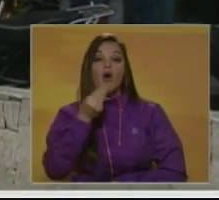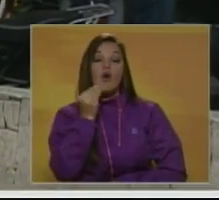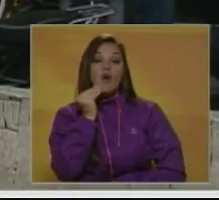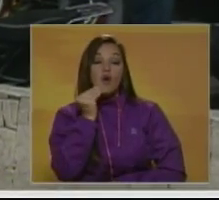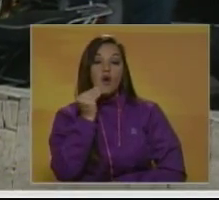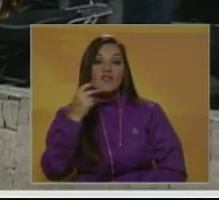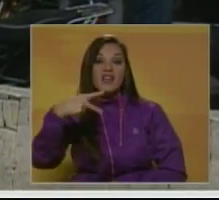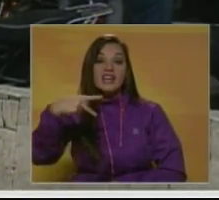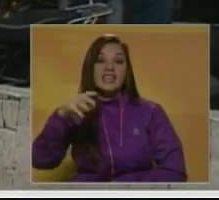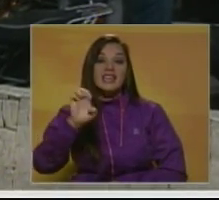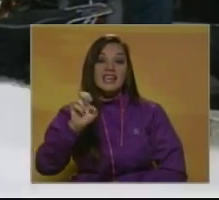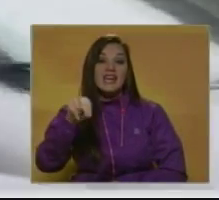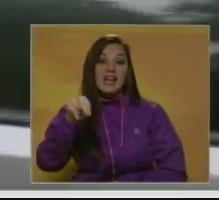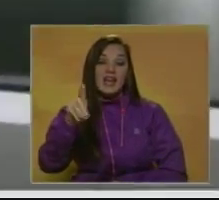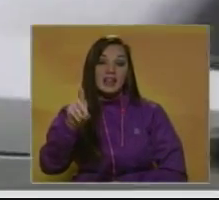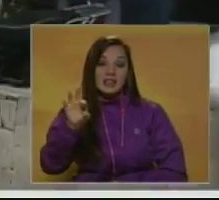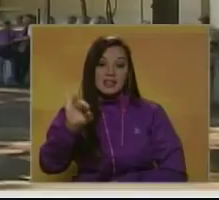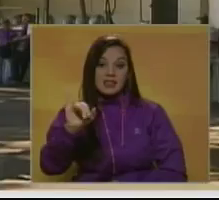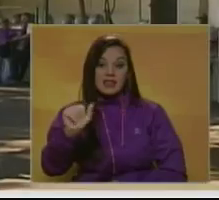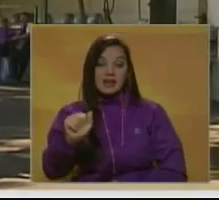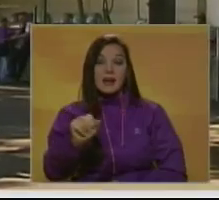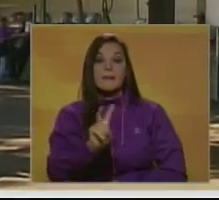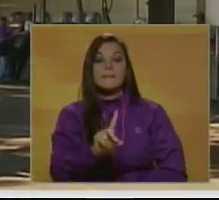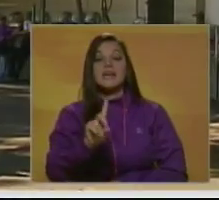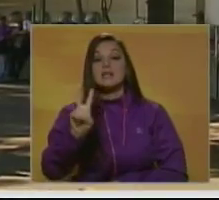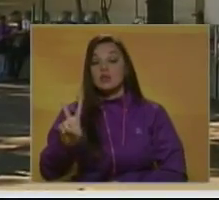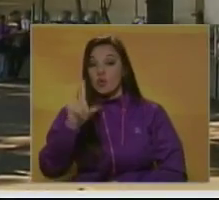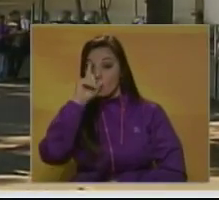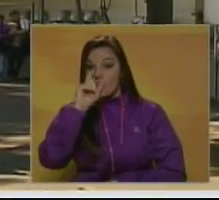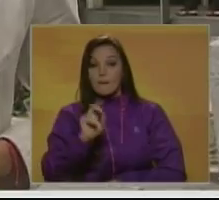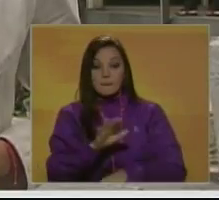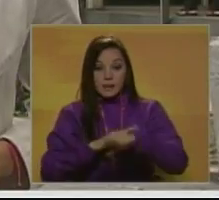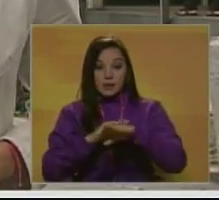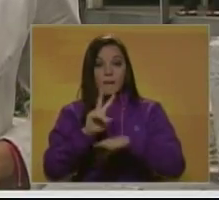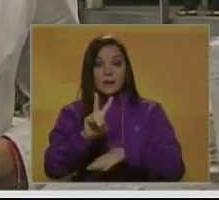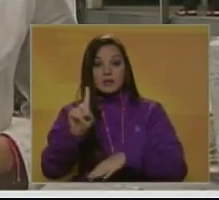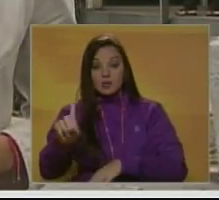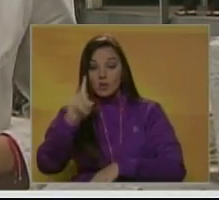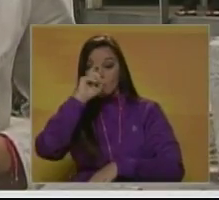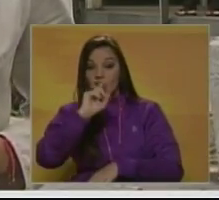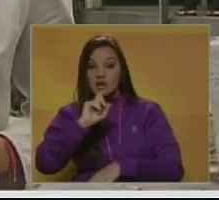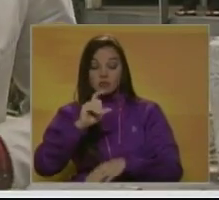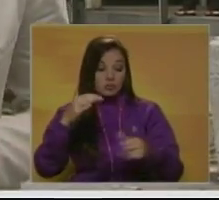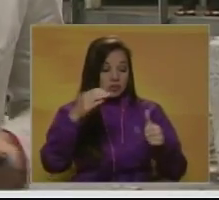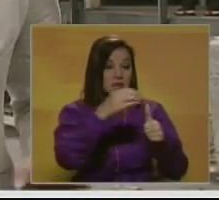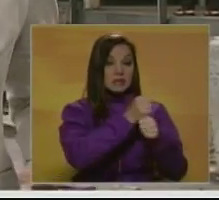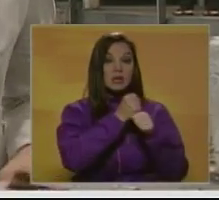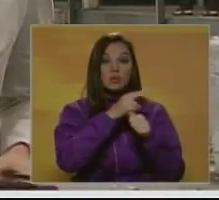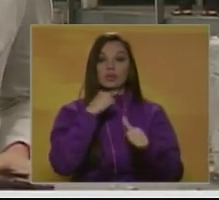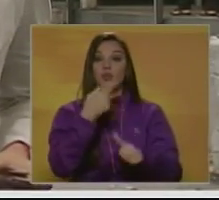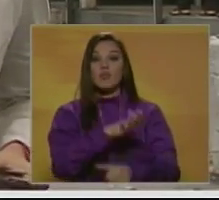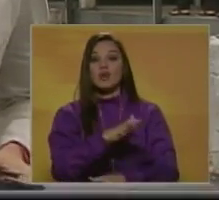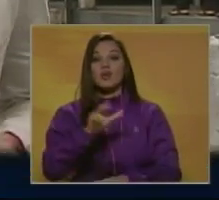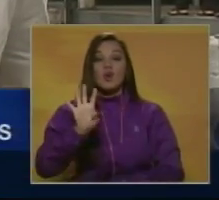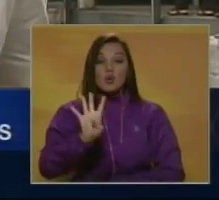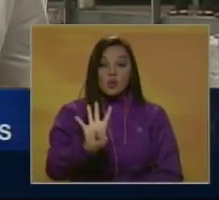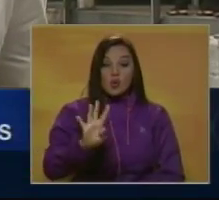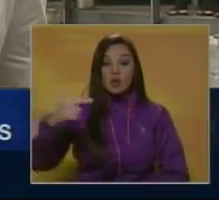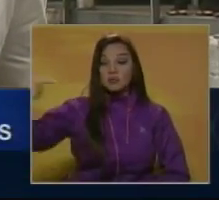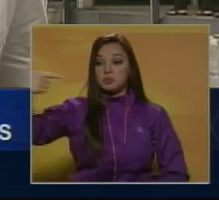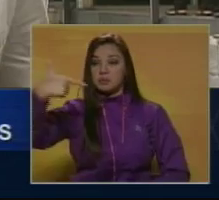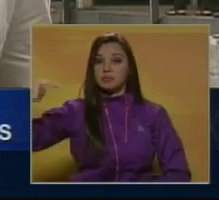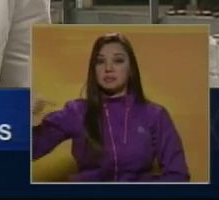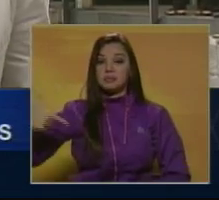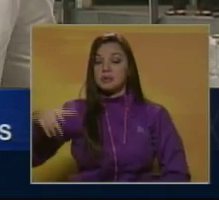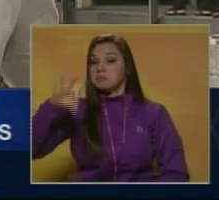Kendry Acosta Molina, de 21 años, fue encontrado en las escaleras del barrio 19 con 4 impactos de bala. Por ahora se desconoce el móvil de